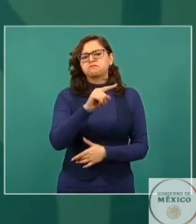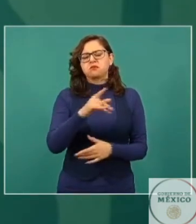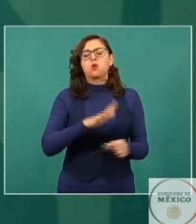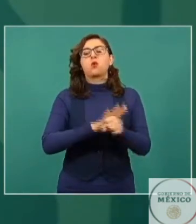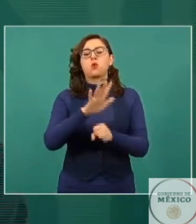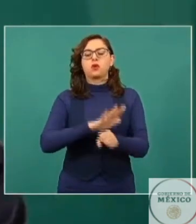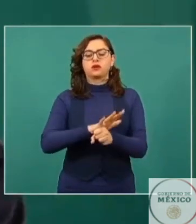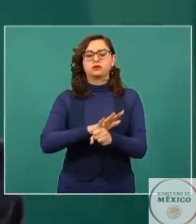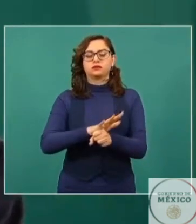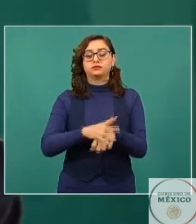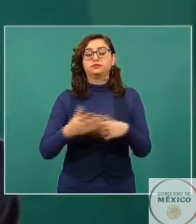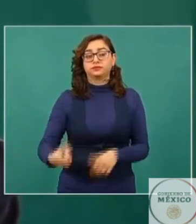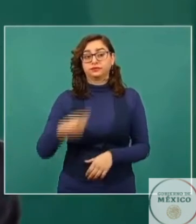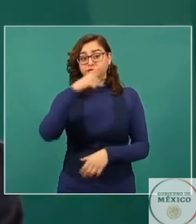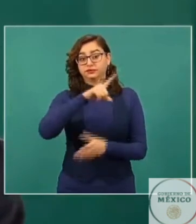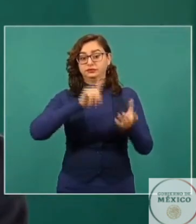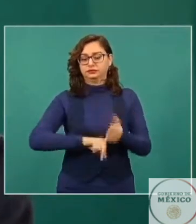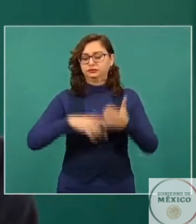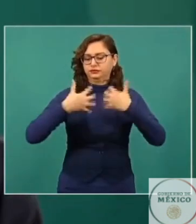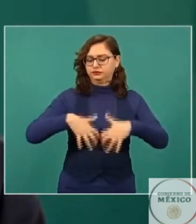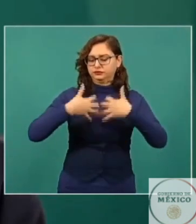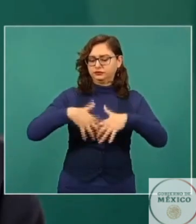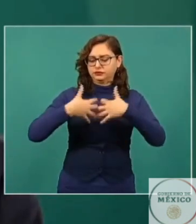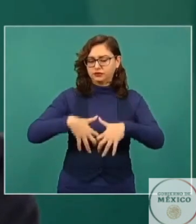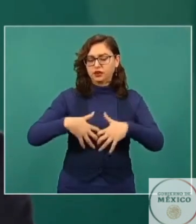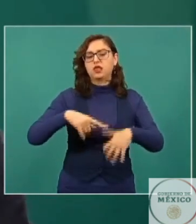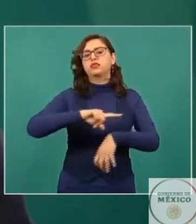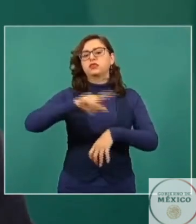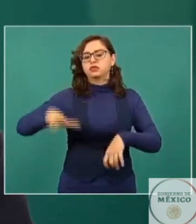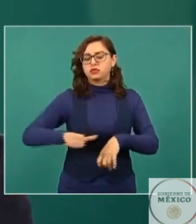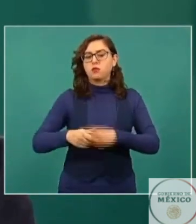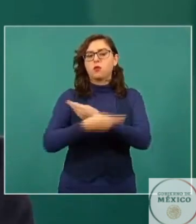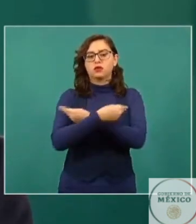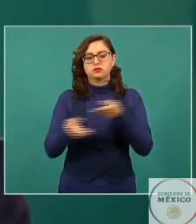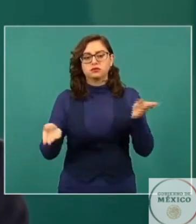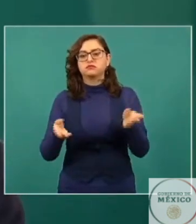de fabricación, distribución, publicidad y venta de estas empresas